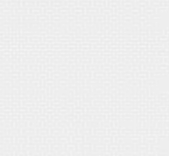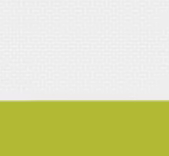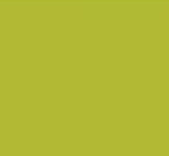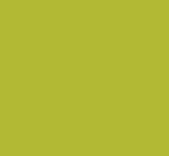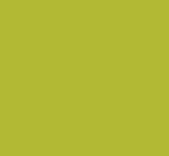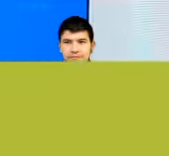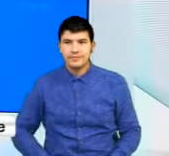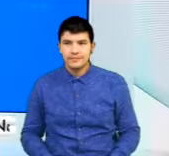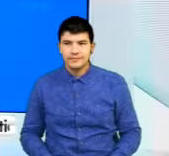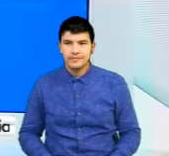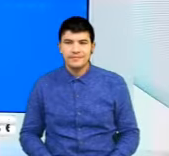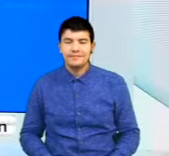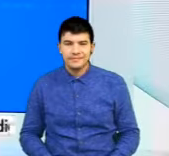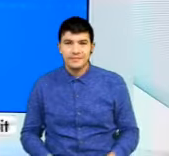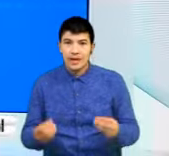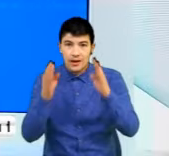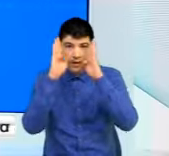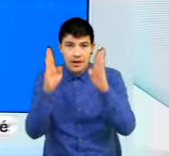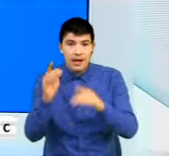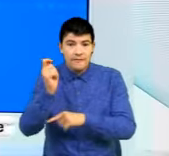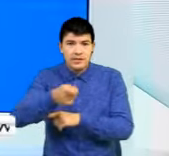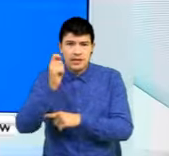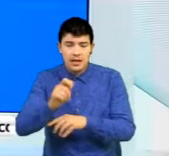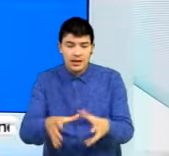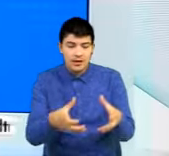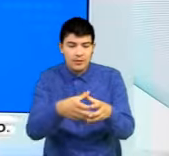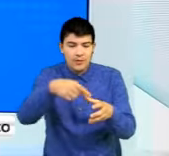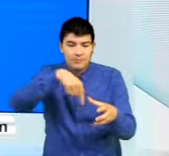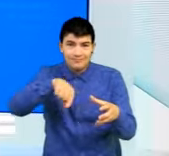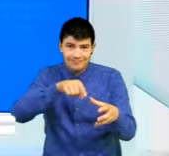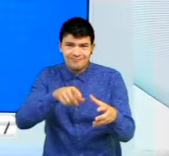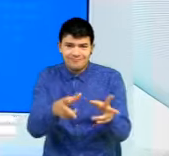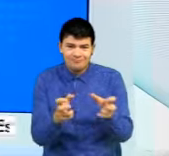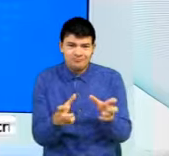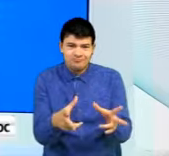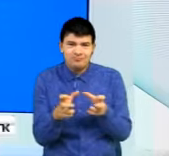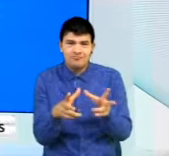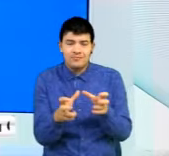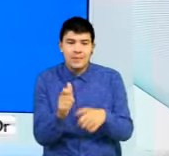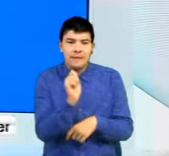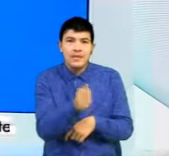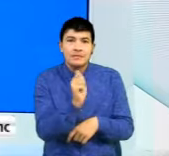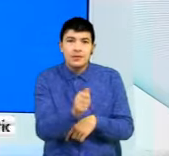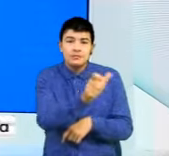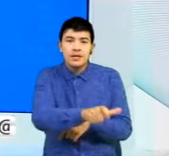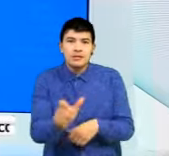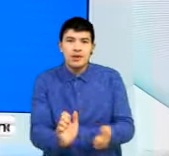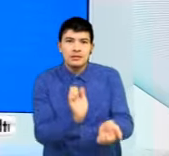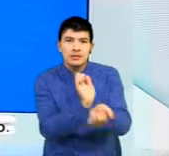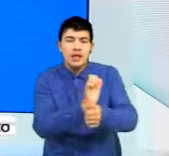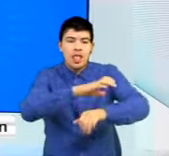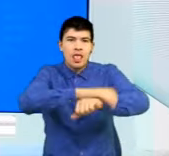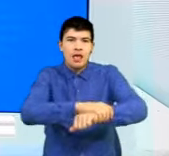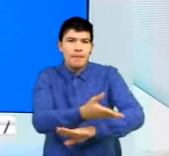Antro.com. Y mucha atención, que la fiscalía desmanteló una red que extorsionaba a los mismos reclusos, quienes cobraban